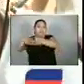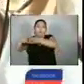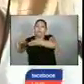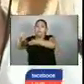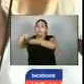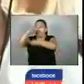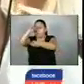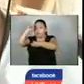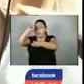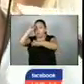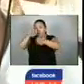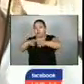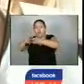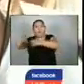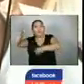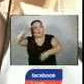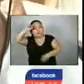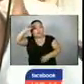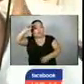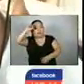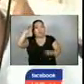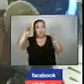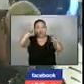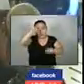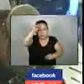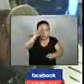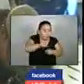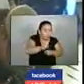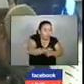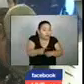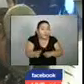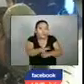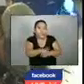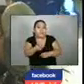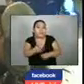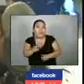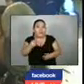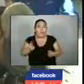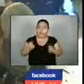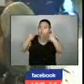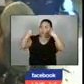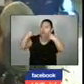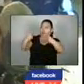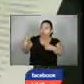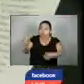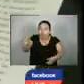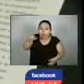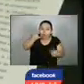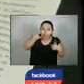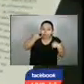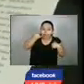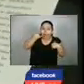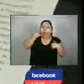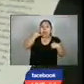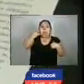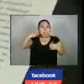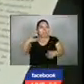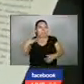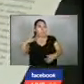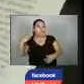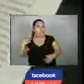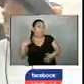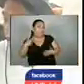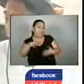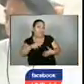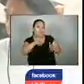este contingente que trabajará en el rubro agrícola. A muchos les tomó por sorpresa la llamada del ministerio al ser seleccionados